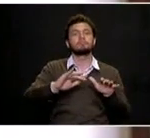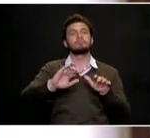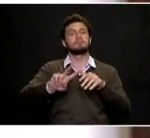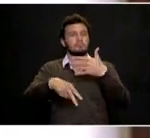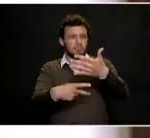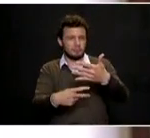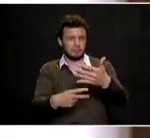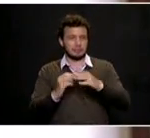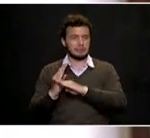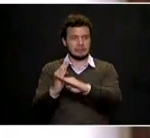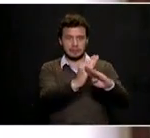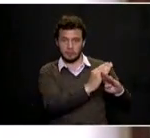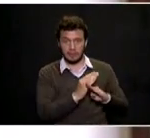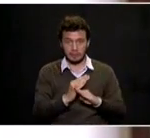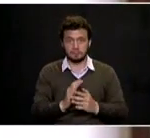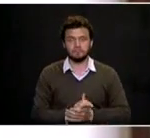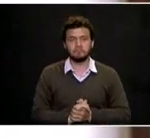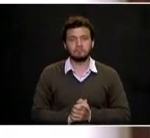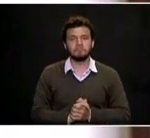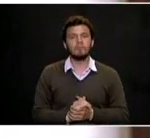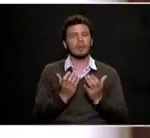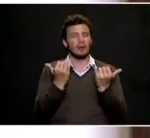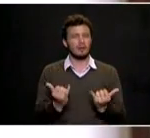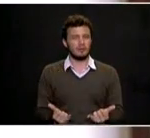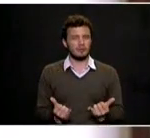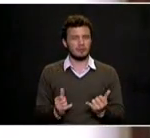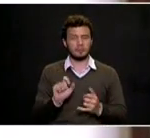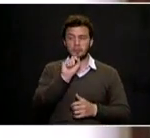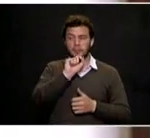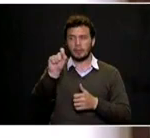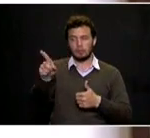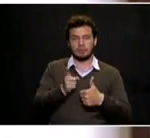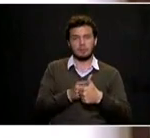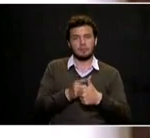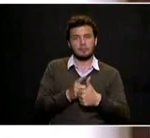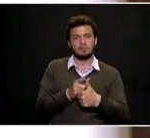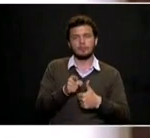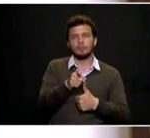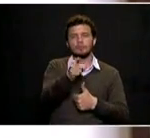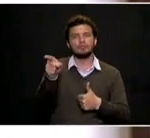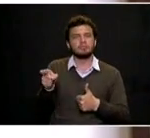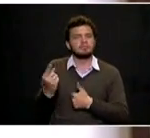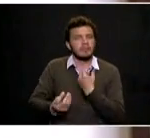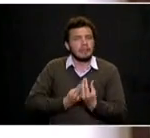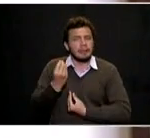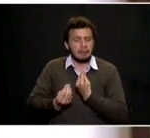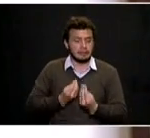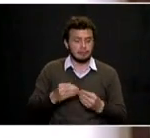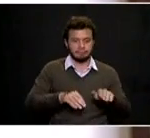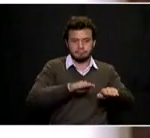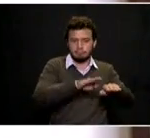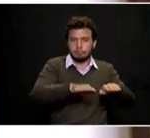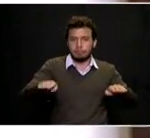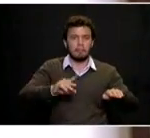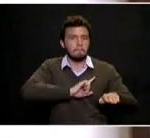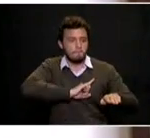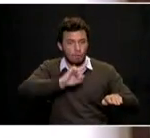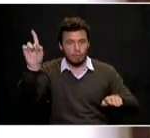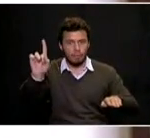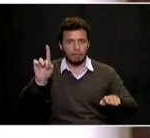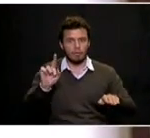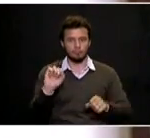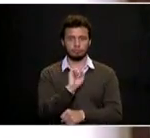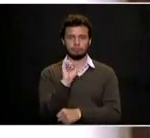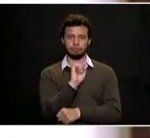tema de movilidad la pregunta es la misma para todos qué hará usted con el mar parque o el mal parqueo y las diferentes